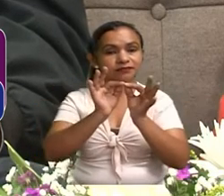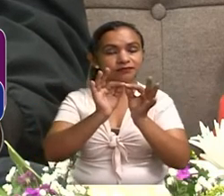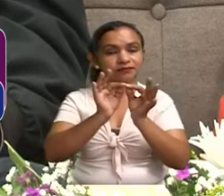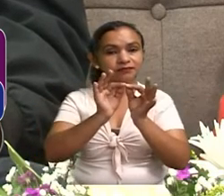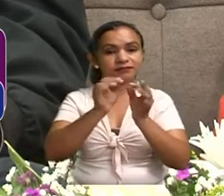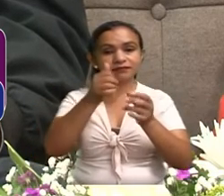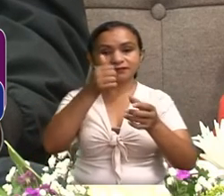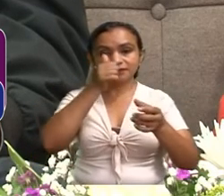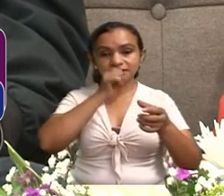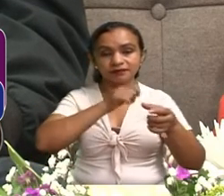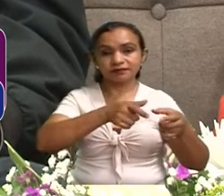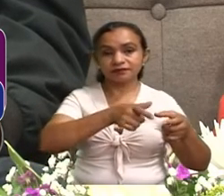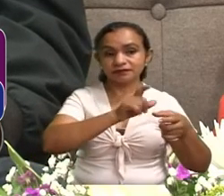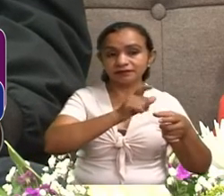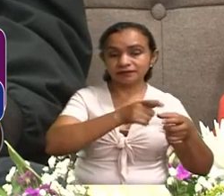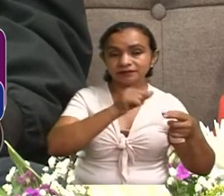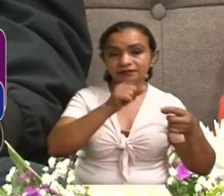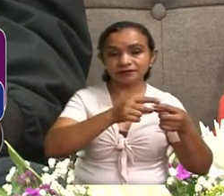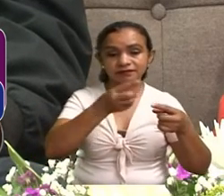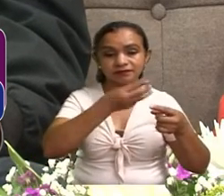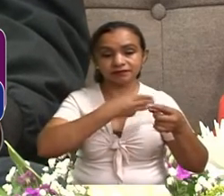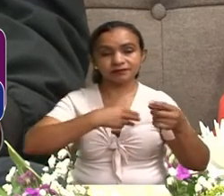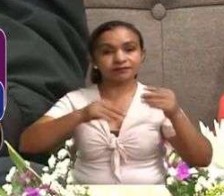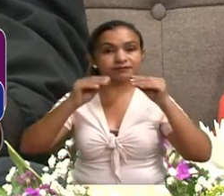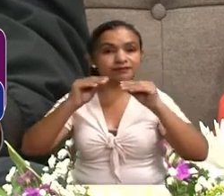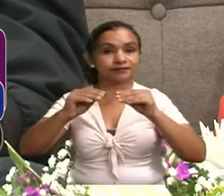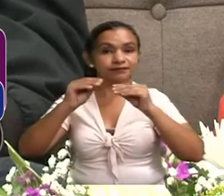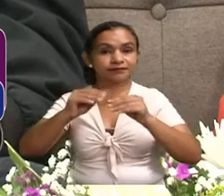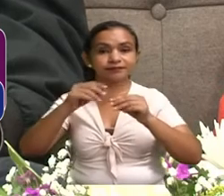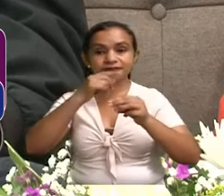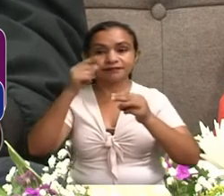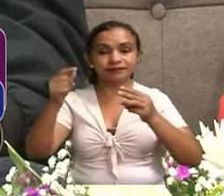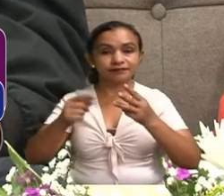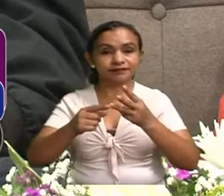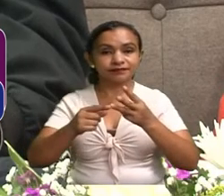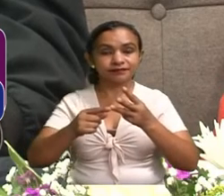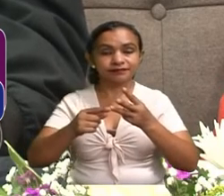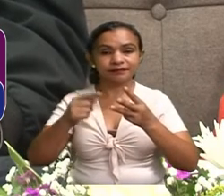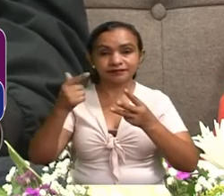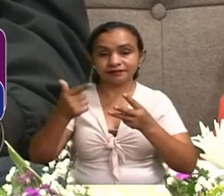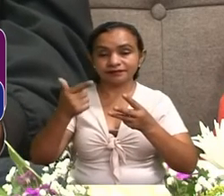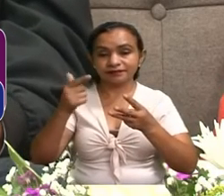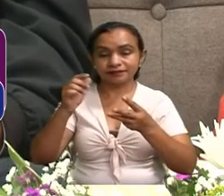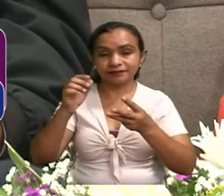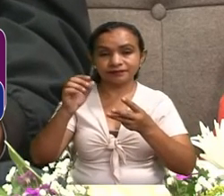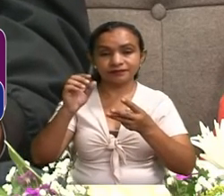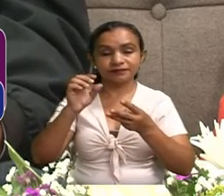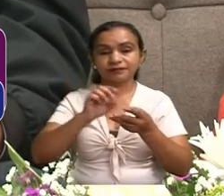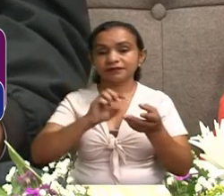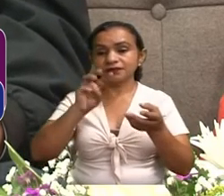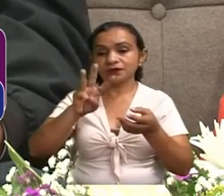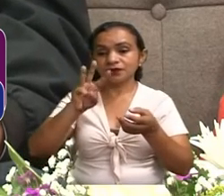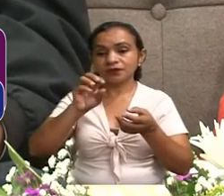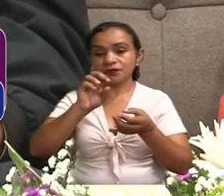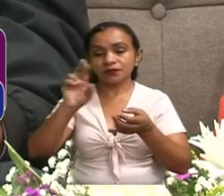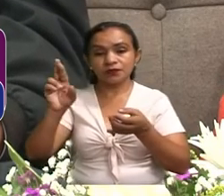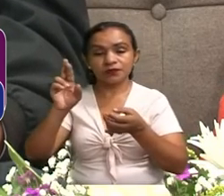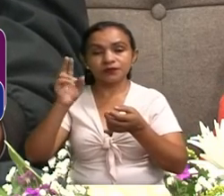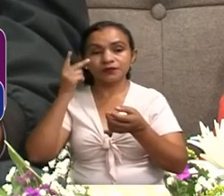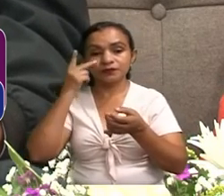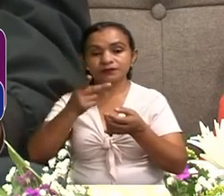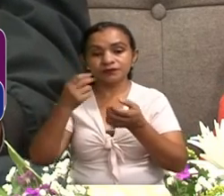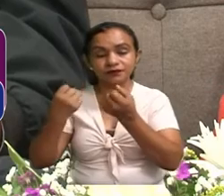Agua y Saneamiento, ahí está el Ministerio de Educación y está Gorvision, que es miembro de okay. la RASNIC. Ellos